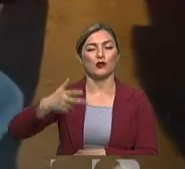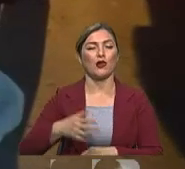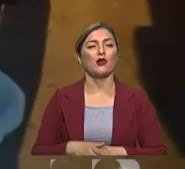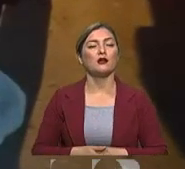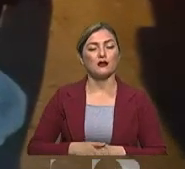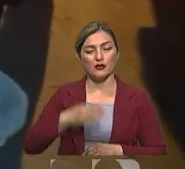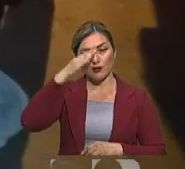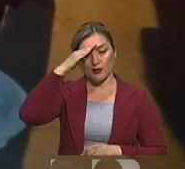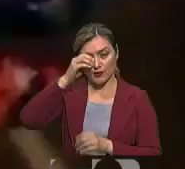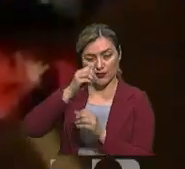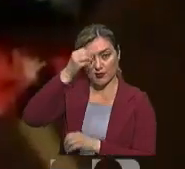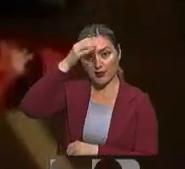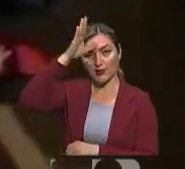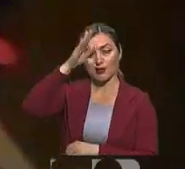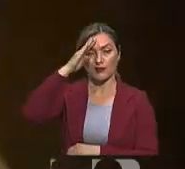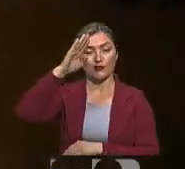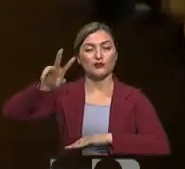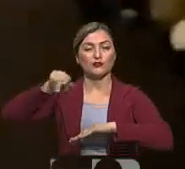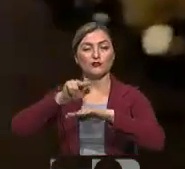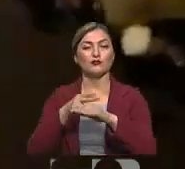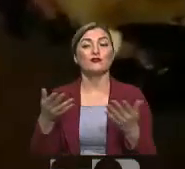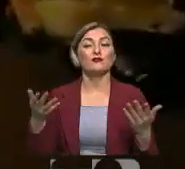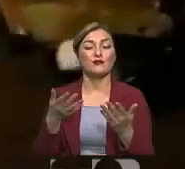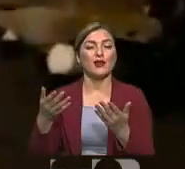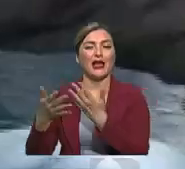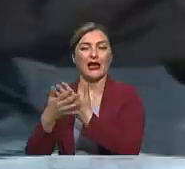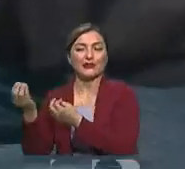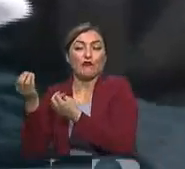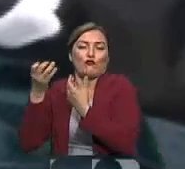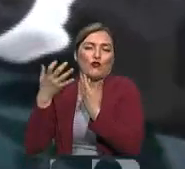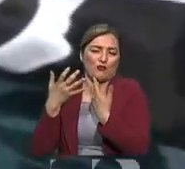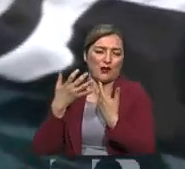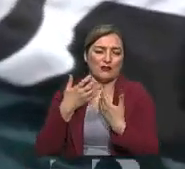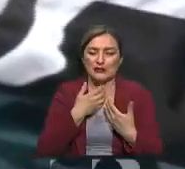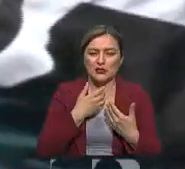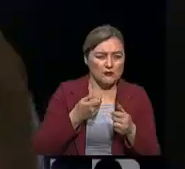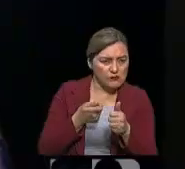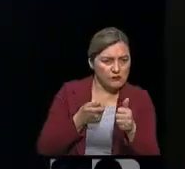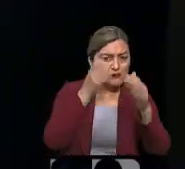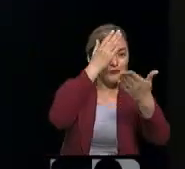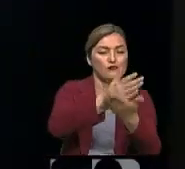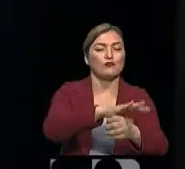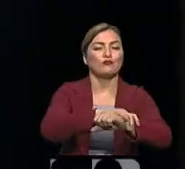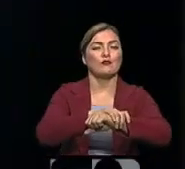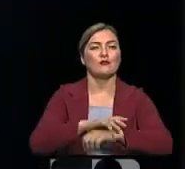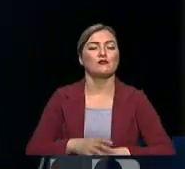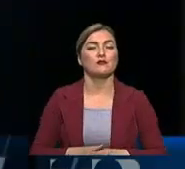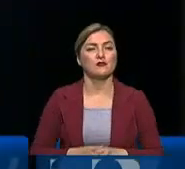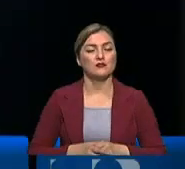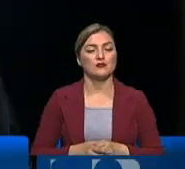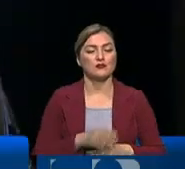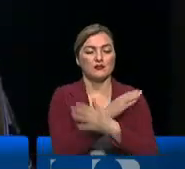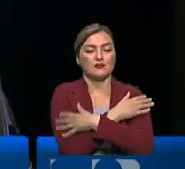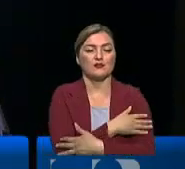Agentes de inteligencia de la Policía Nacional obtuvieron información desde el interior del centro carcelario, logrando frenarlos a tiempo. Dos armas de fuego les encontramos a